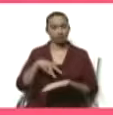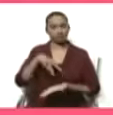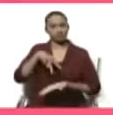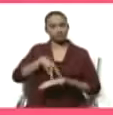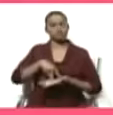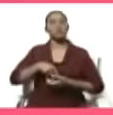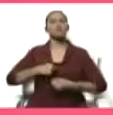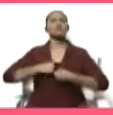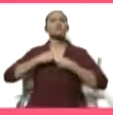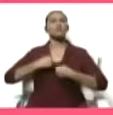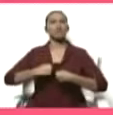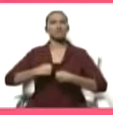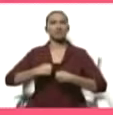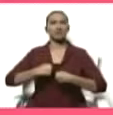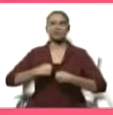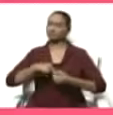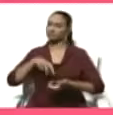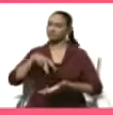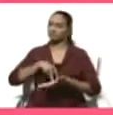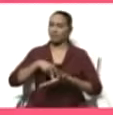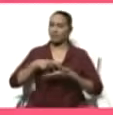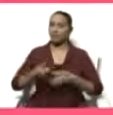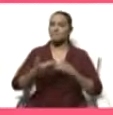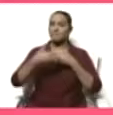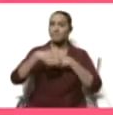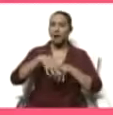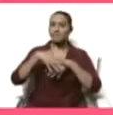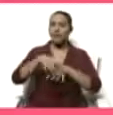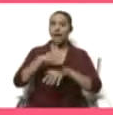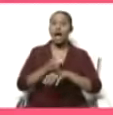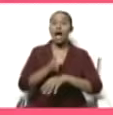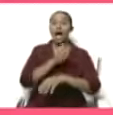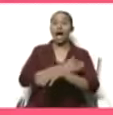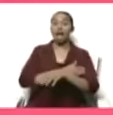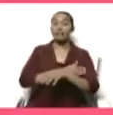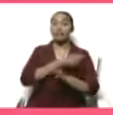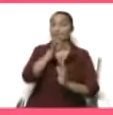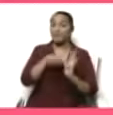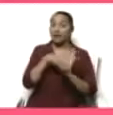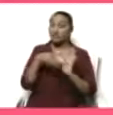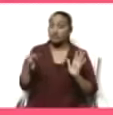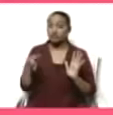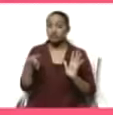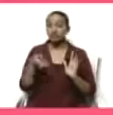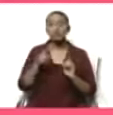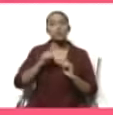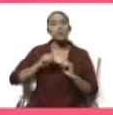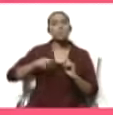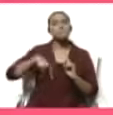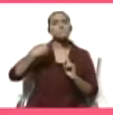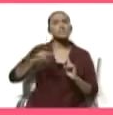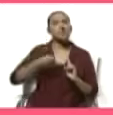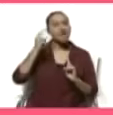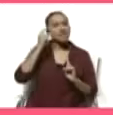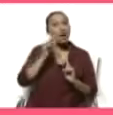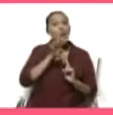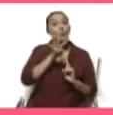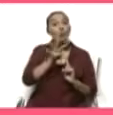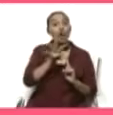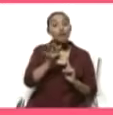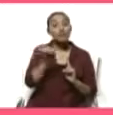tierra marchando como lo habíamos planificado mañana cumplimos apenas cuatro semanas